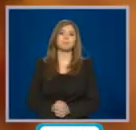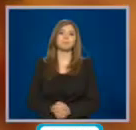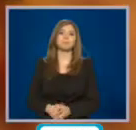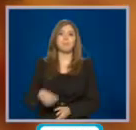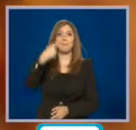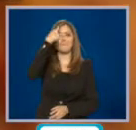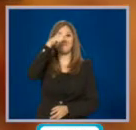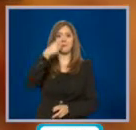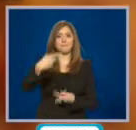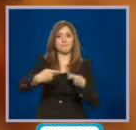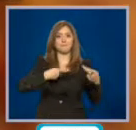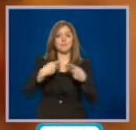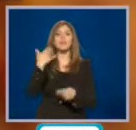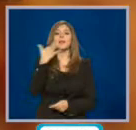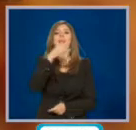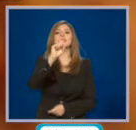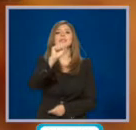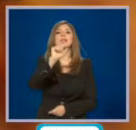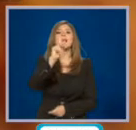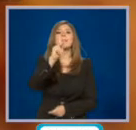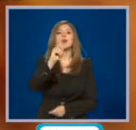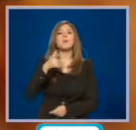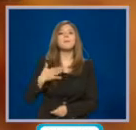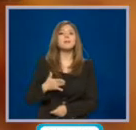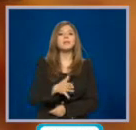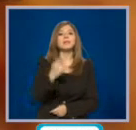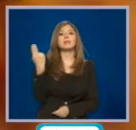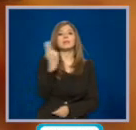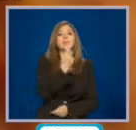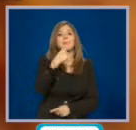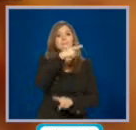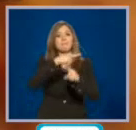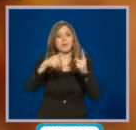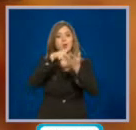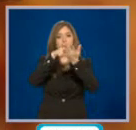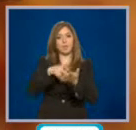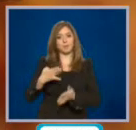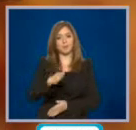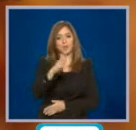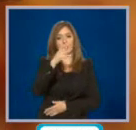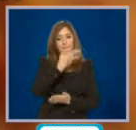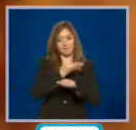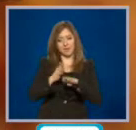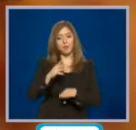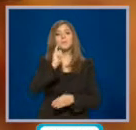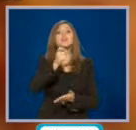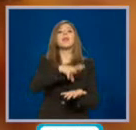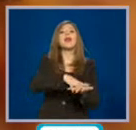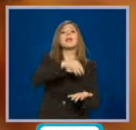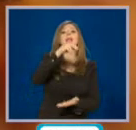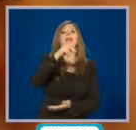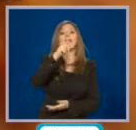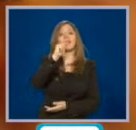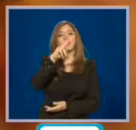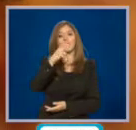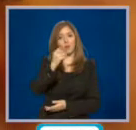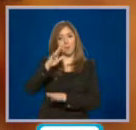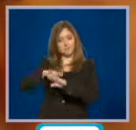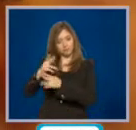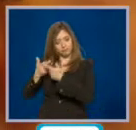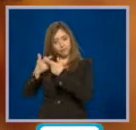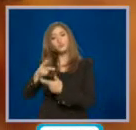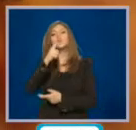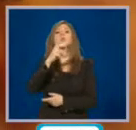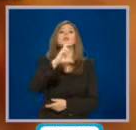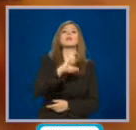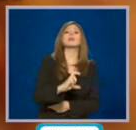Para preparar este delicioso salpicón de pescado vamos a necesitar medio kilo de pescado blanco, Harina de trigo, cantidad suficiente. Una taza de